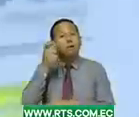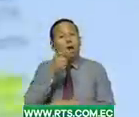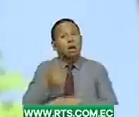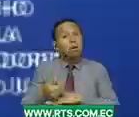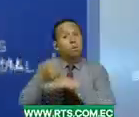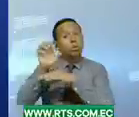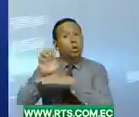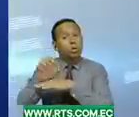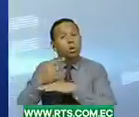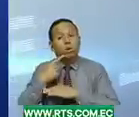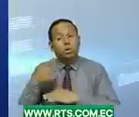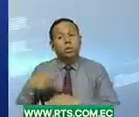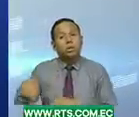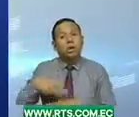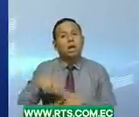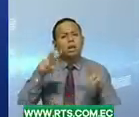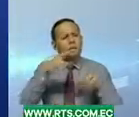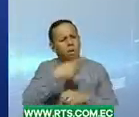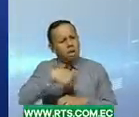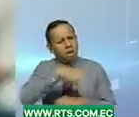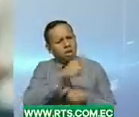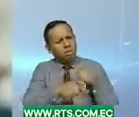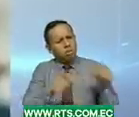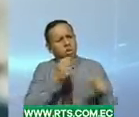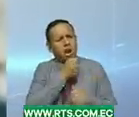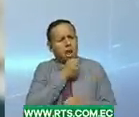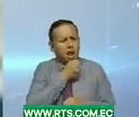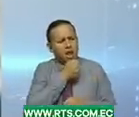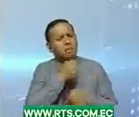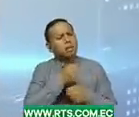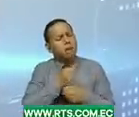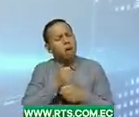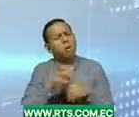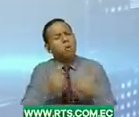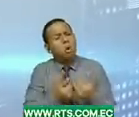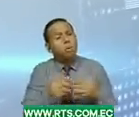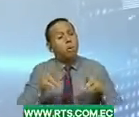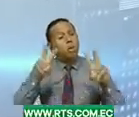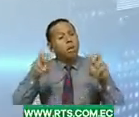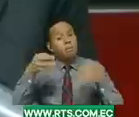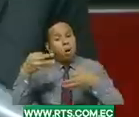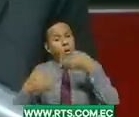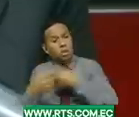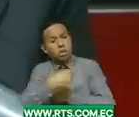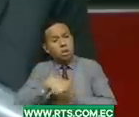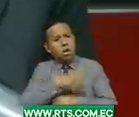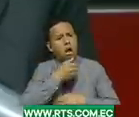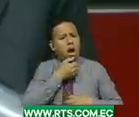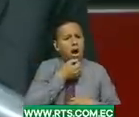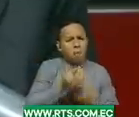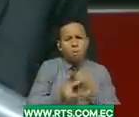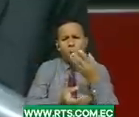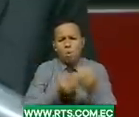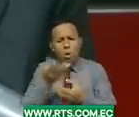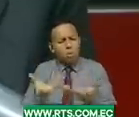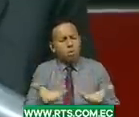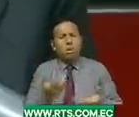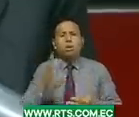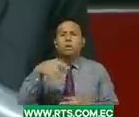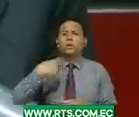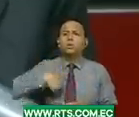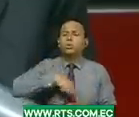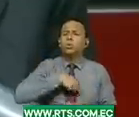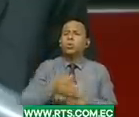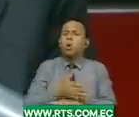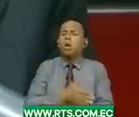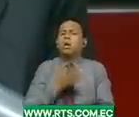Estado, relacionada a la labor de la prensa, especialmente en temas judiciales. Estas son las cosas que nosotros